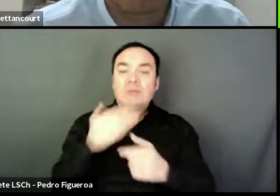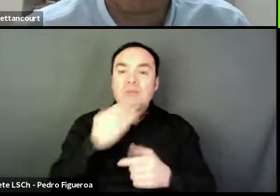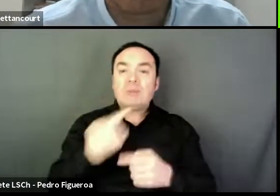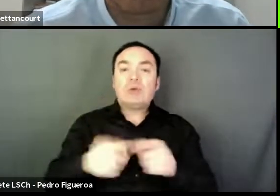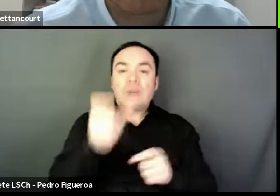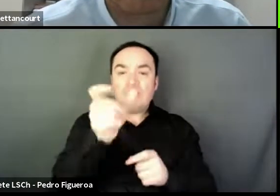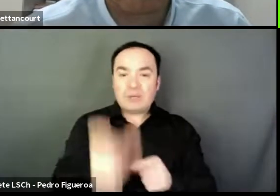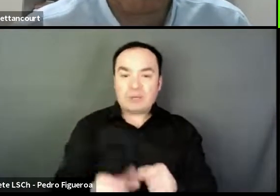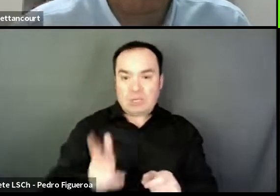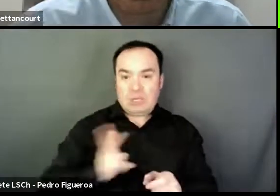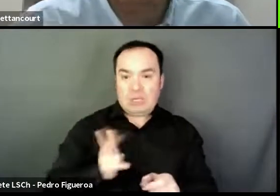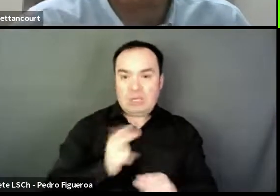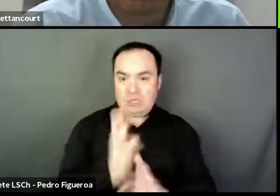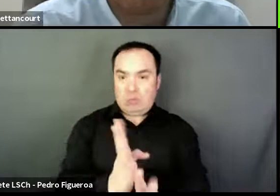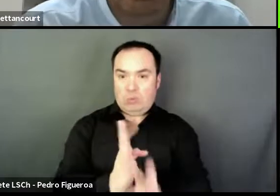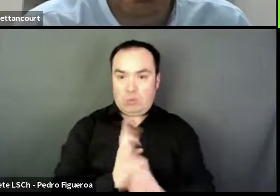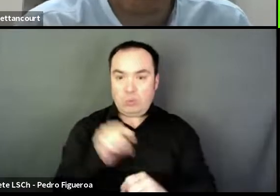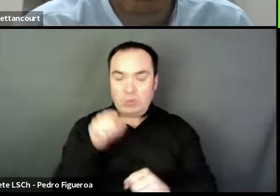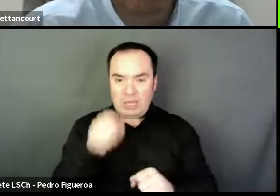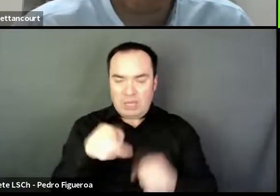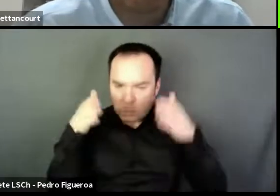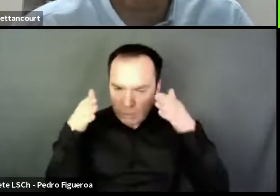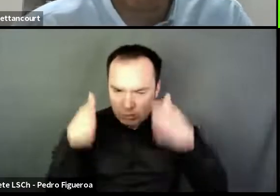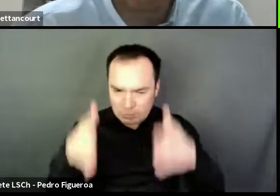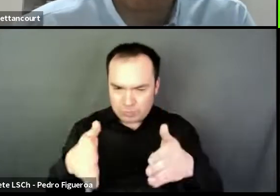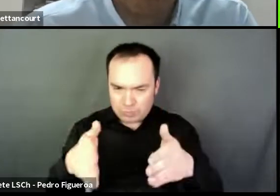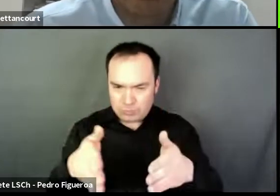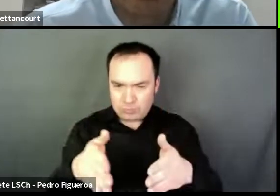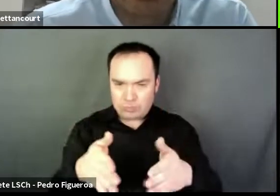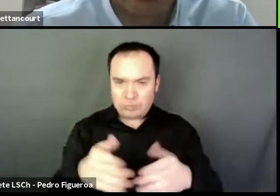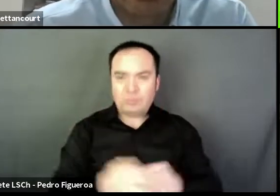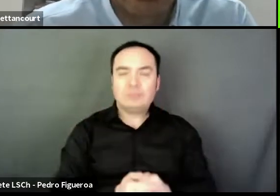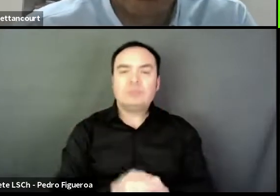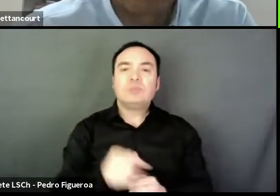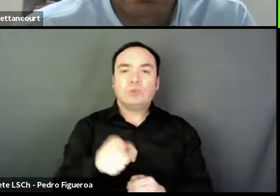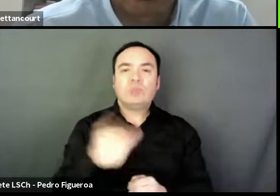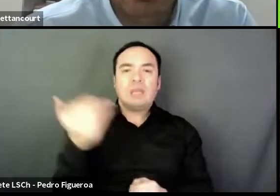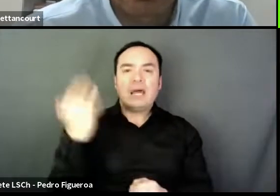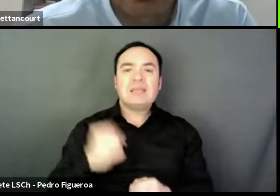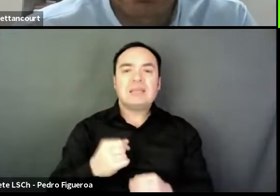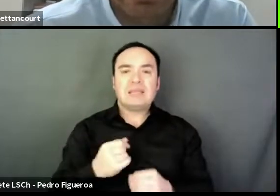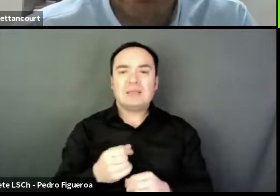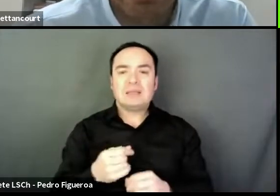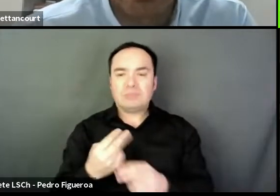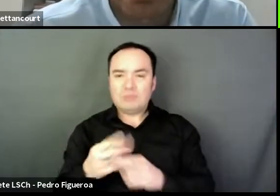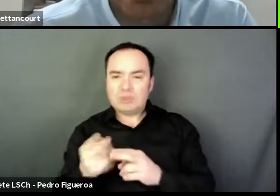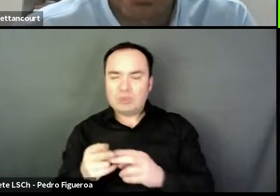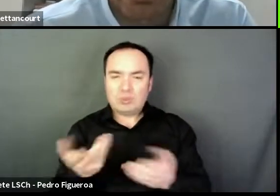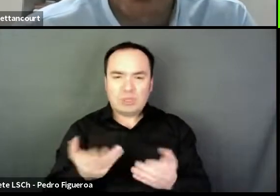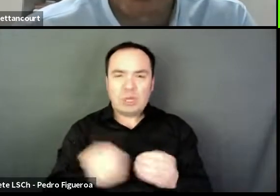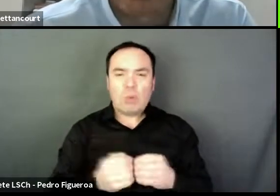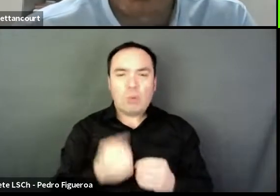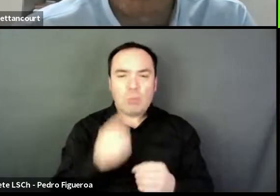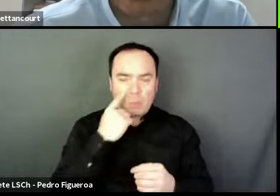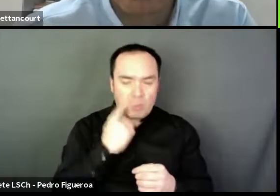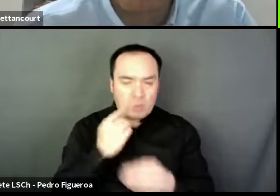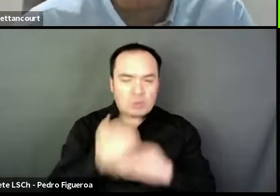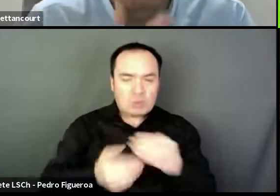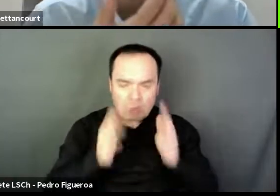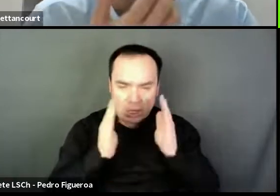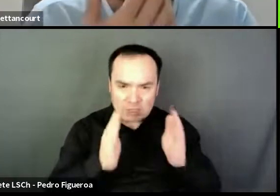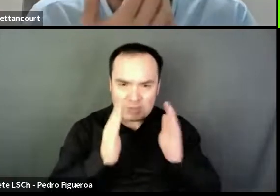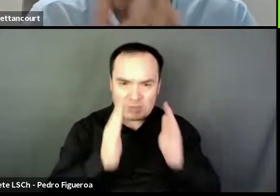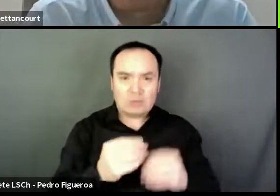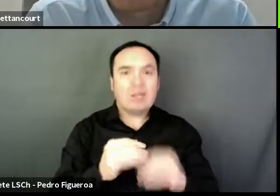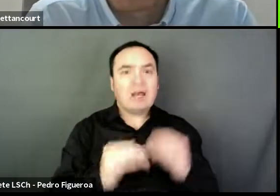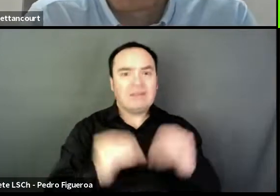las personas a las que servimos y ustedes hicieron un proceso de escucha a las personas a las que ustedes querían servir con este riesgo que tú decías tiene este riesgo de que